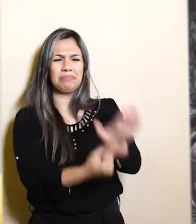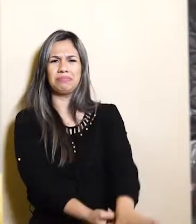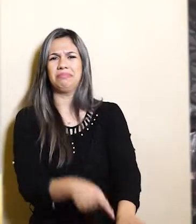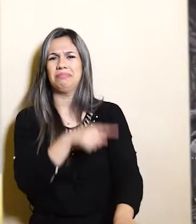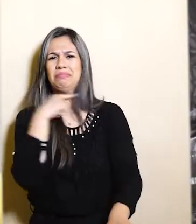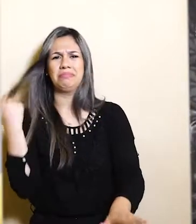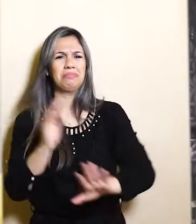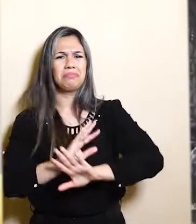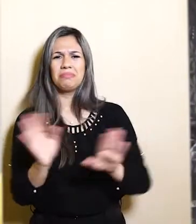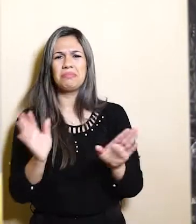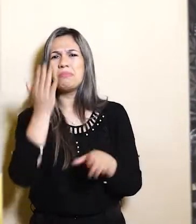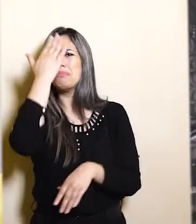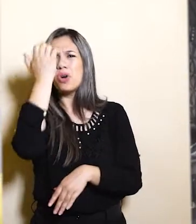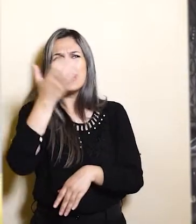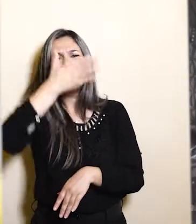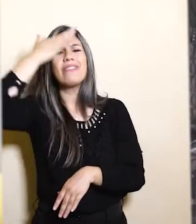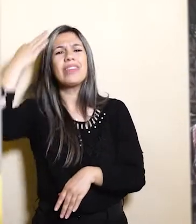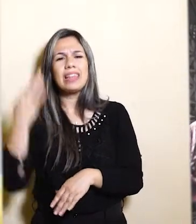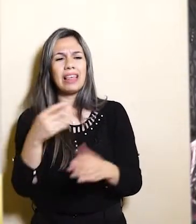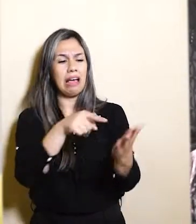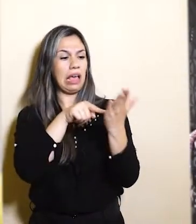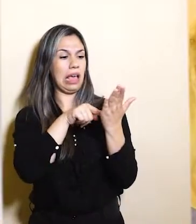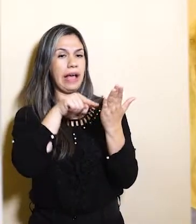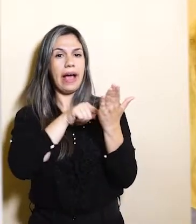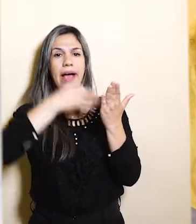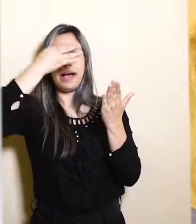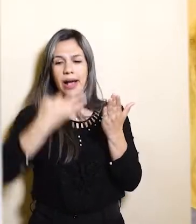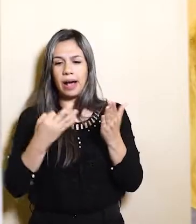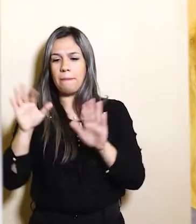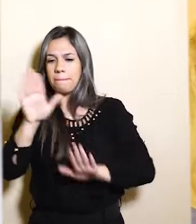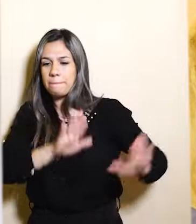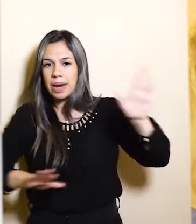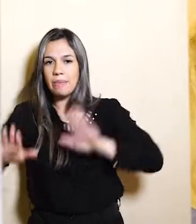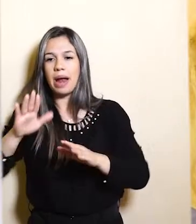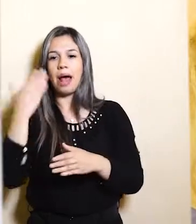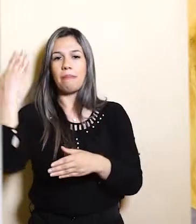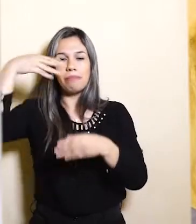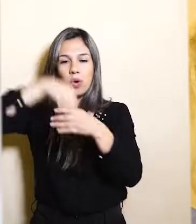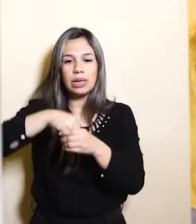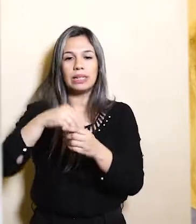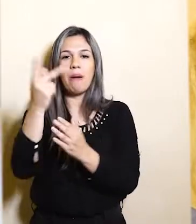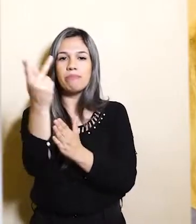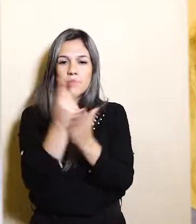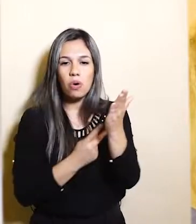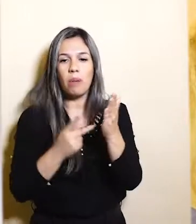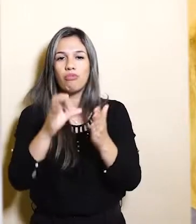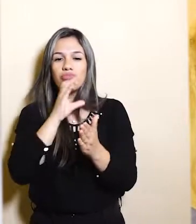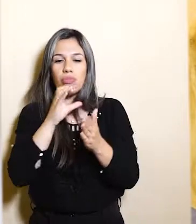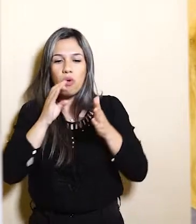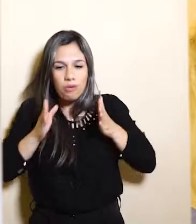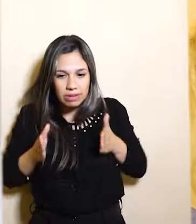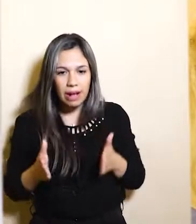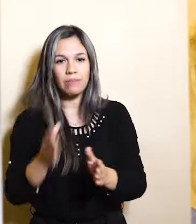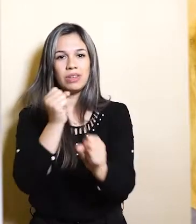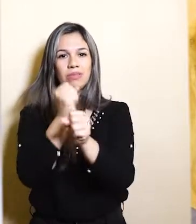nada se ha traducido verdaderamente en programas, en políticas públicas, en acciones encaminadas a prevenir y atender